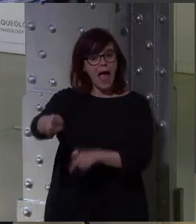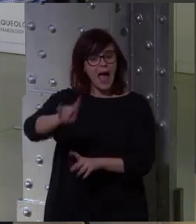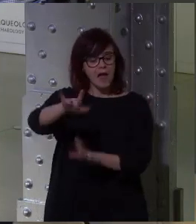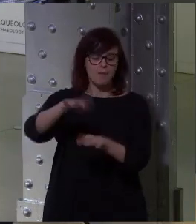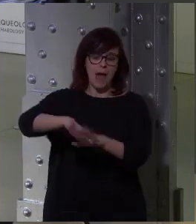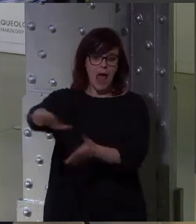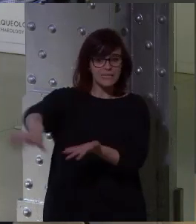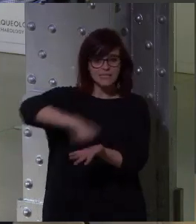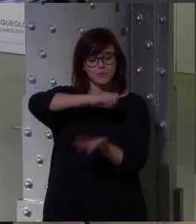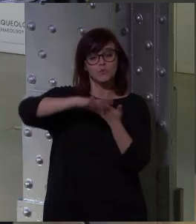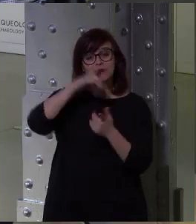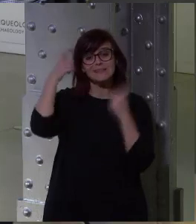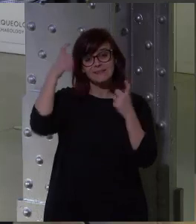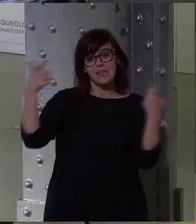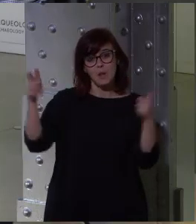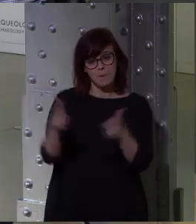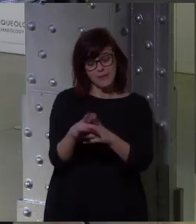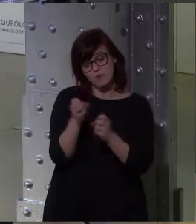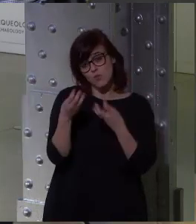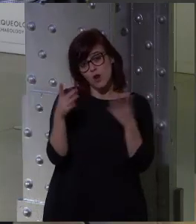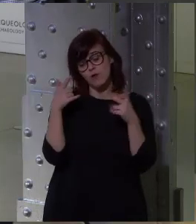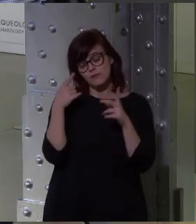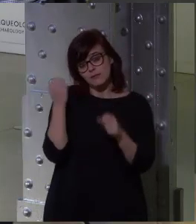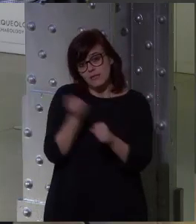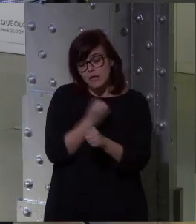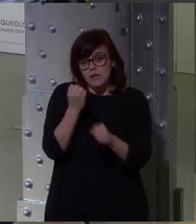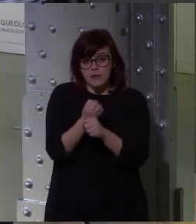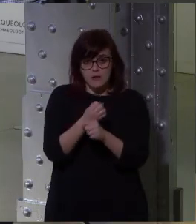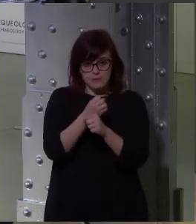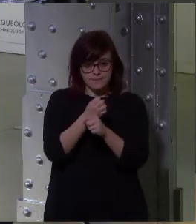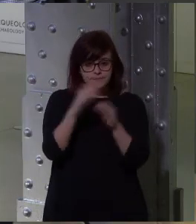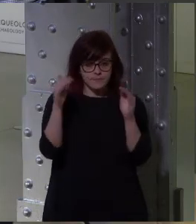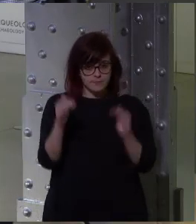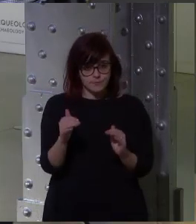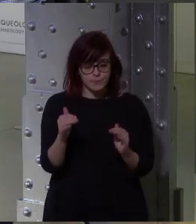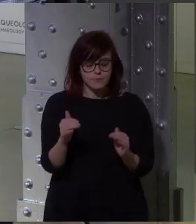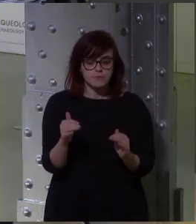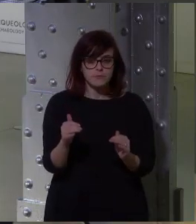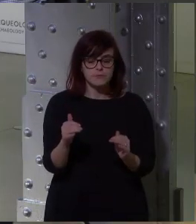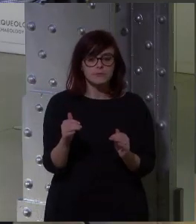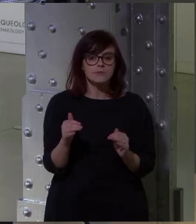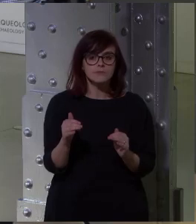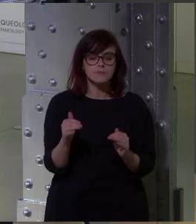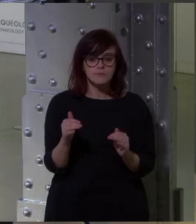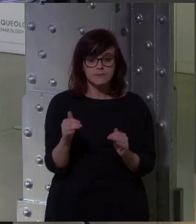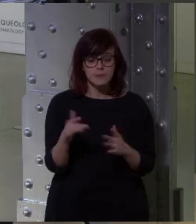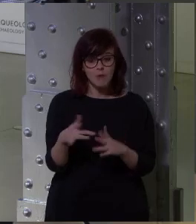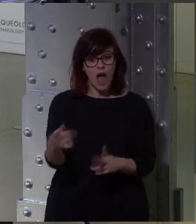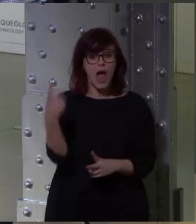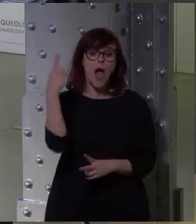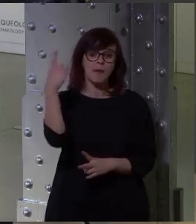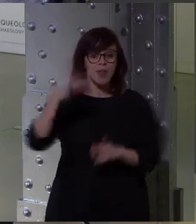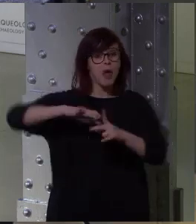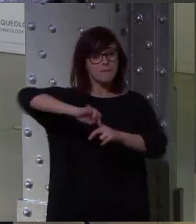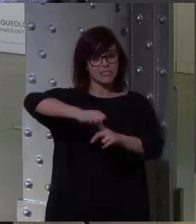las previsiones son que se reduzcan en cuanto a número, volumen de trabajo. Esto indica que realmente las amenazas y